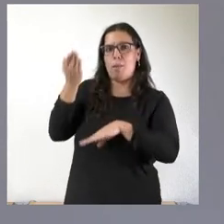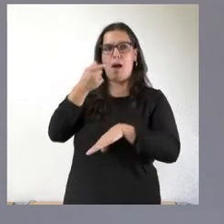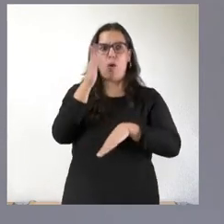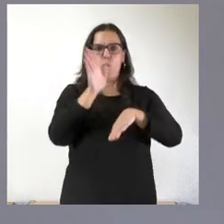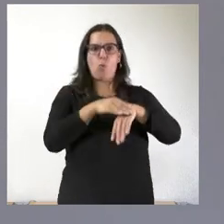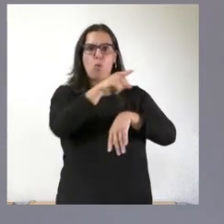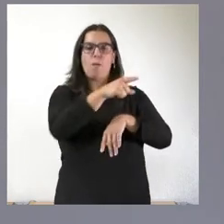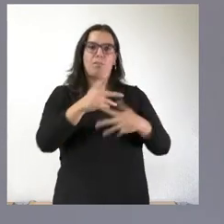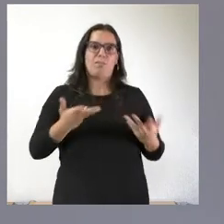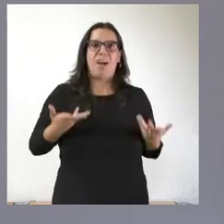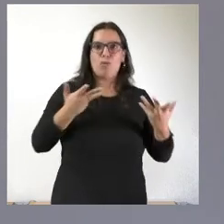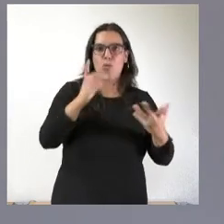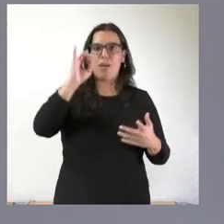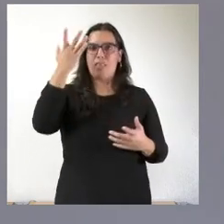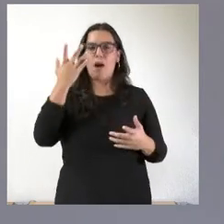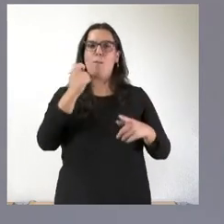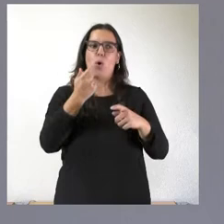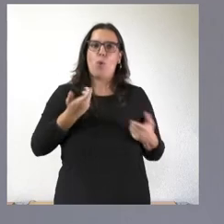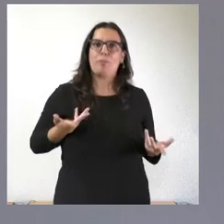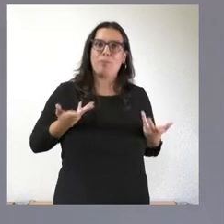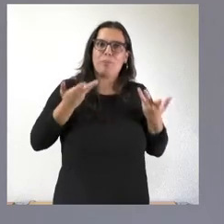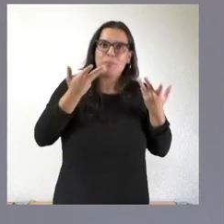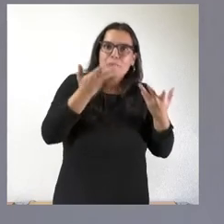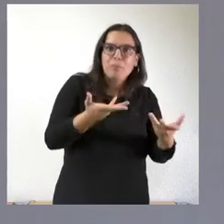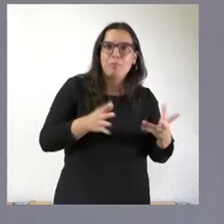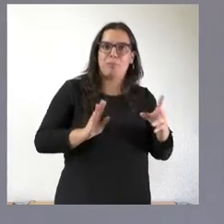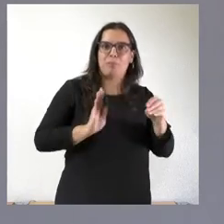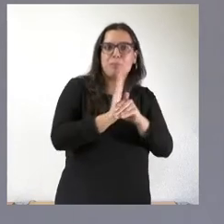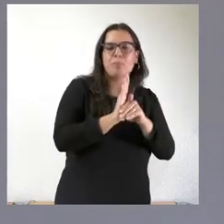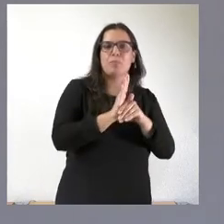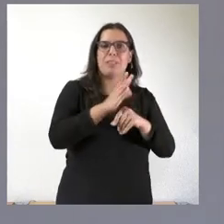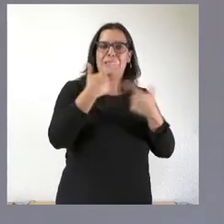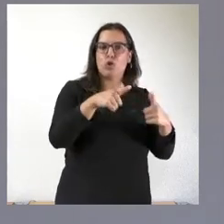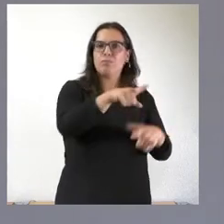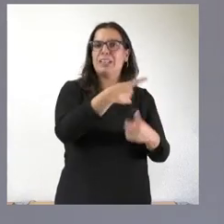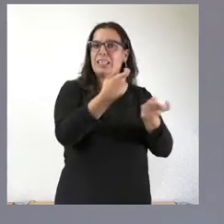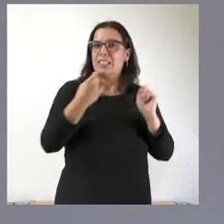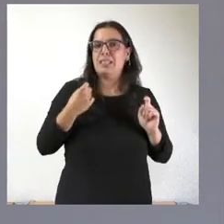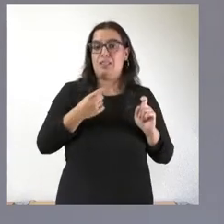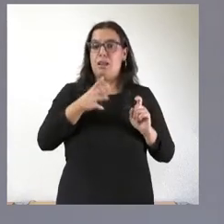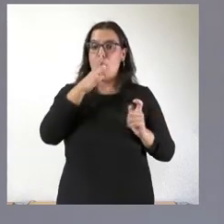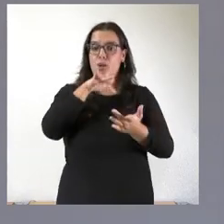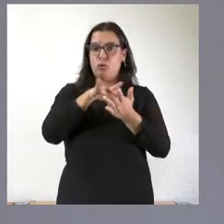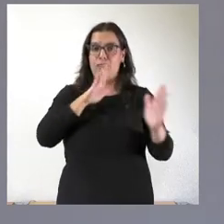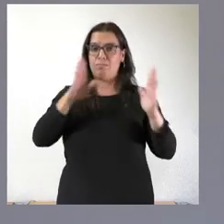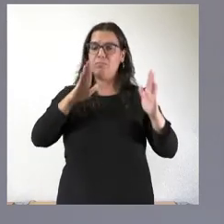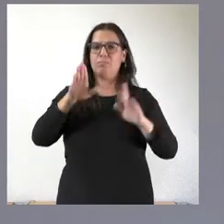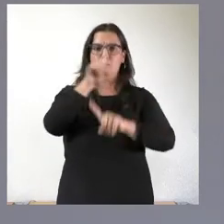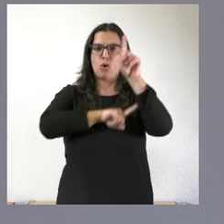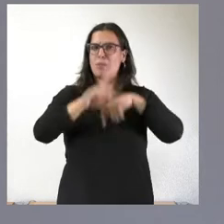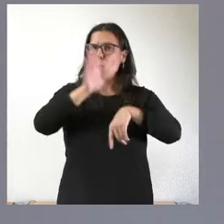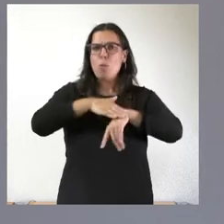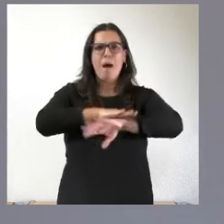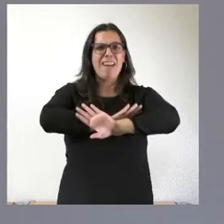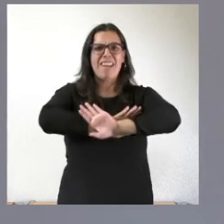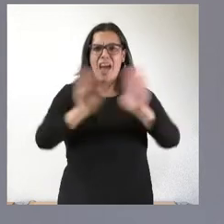e iniciativas vienen a ayudar claramente a un sector productivo que lo necesita, que está pasando problemas y que para nada es culpable de la situación